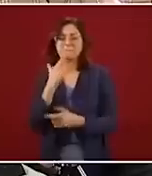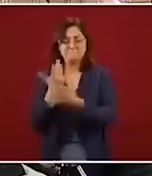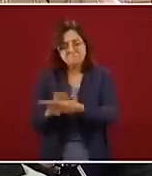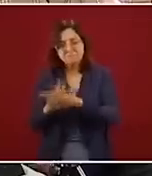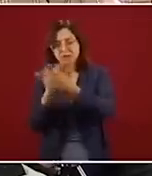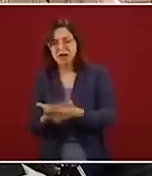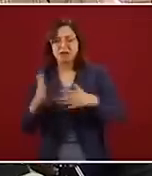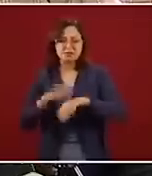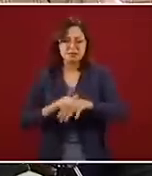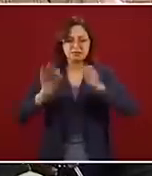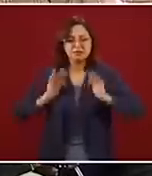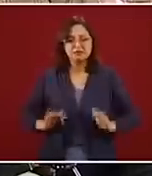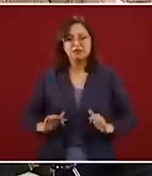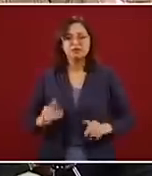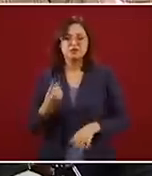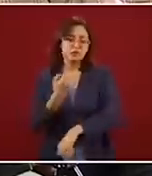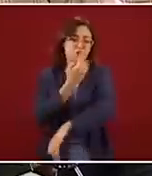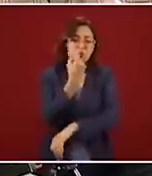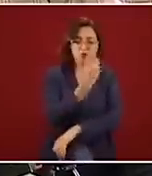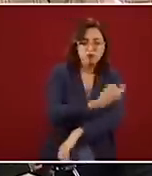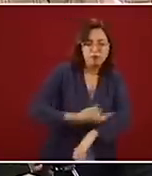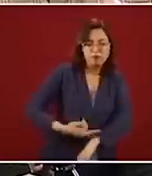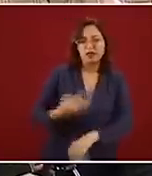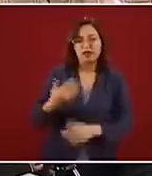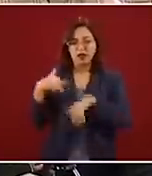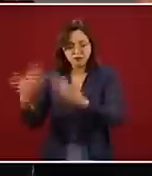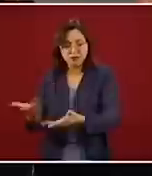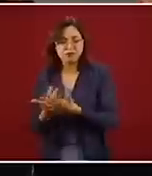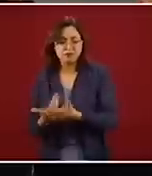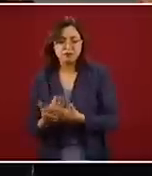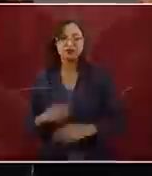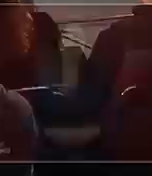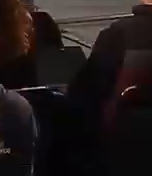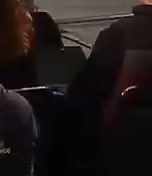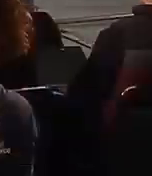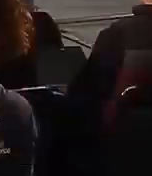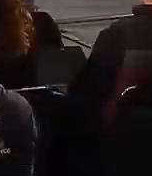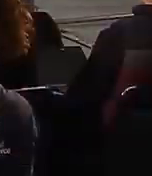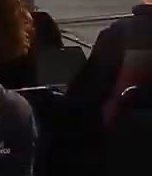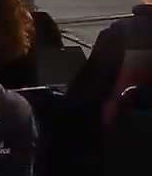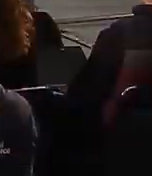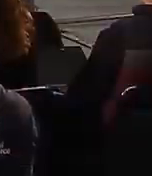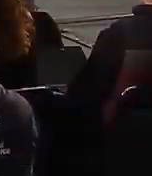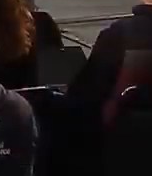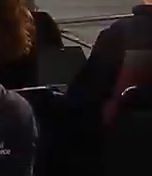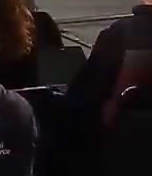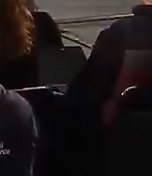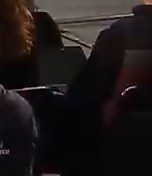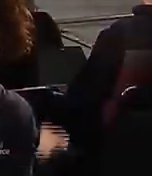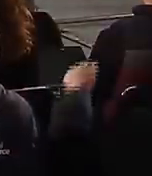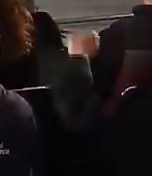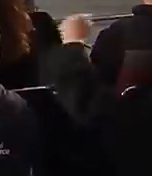de un familiar por un paciente que esté hospitalizado? Sí, gracias por la pregunta, Hans. Esto gracias. Es muy importante porque tiene implicaciones en